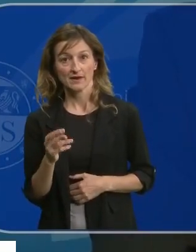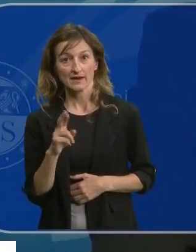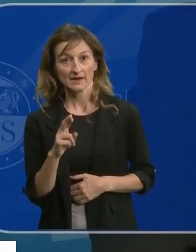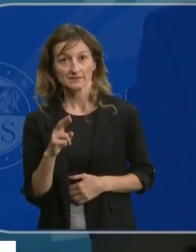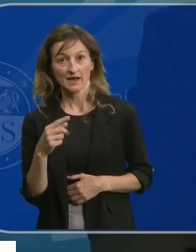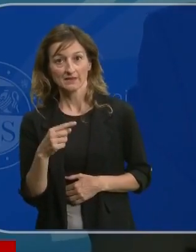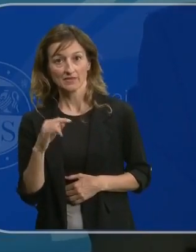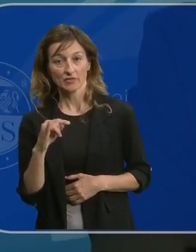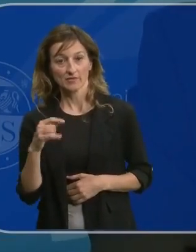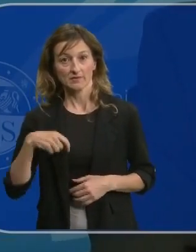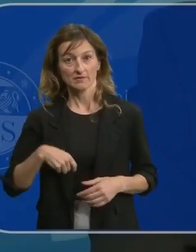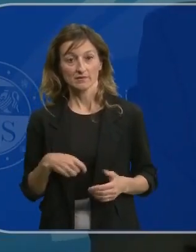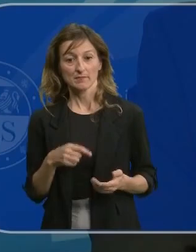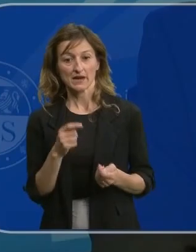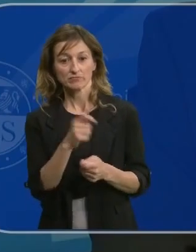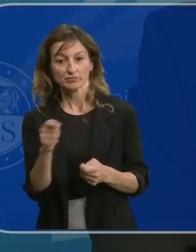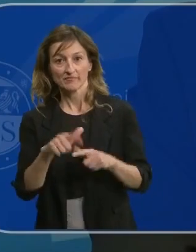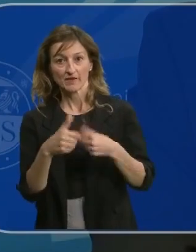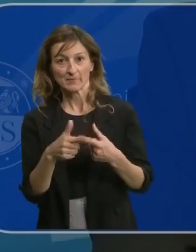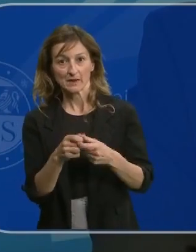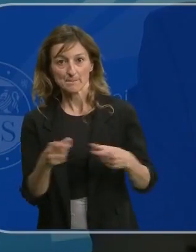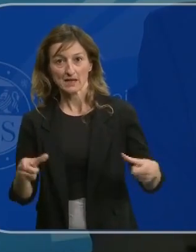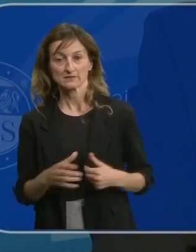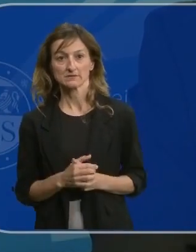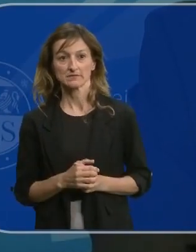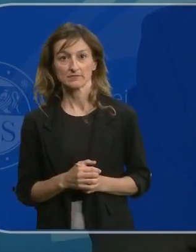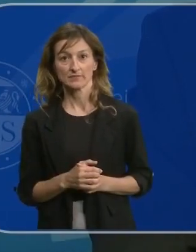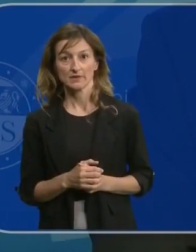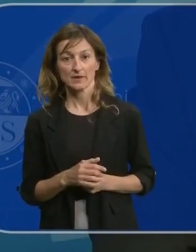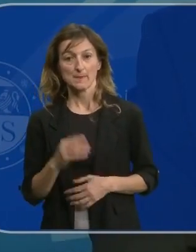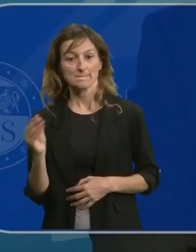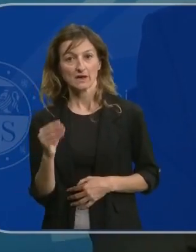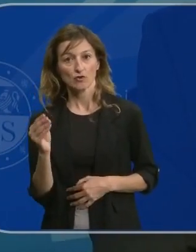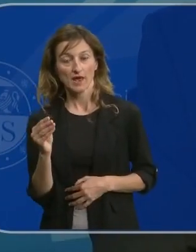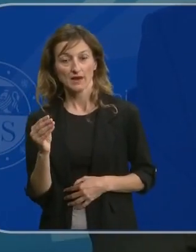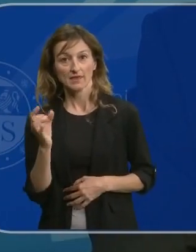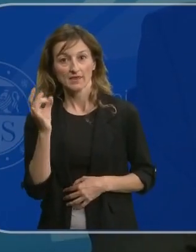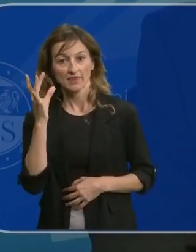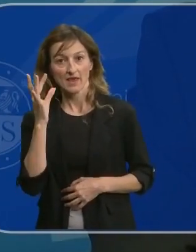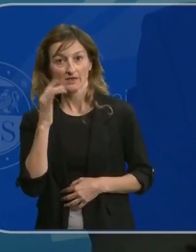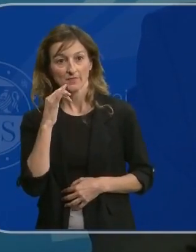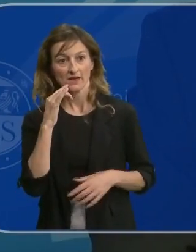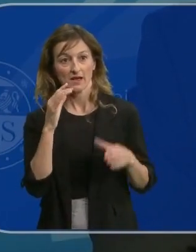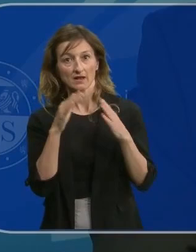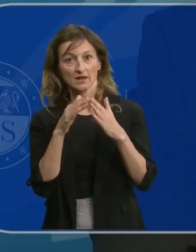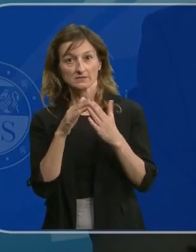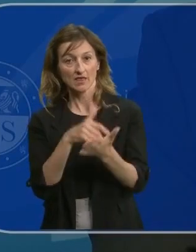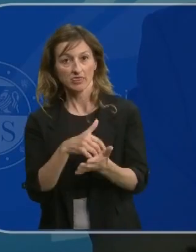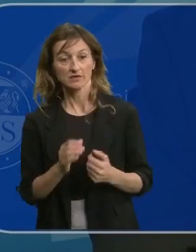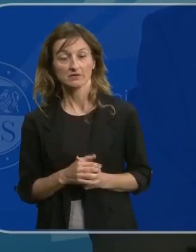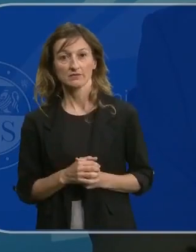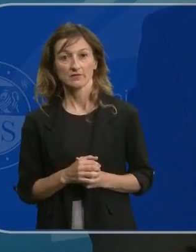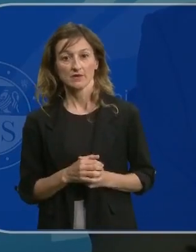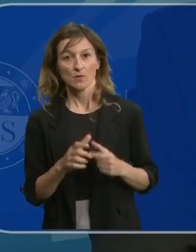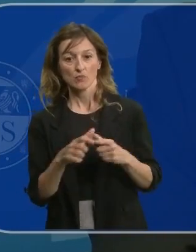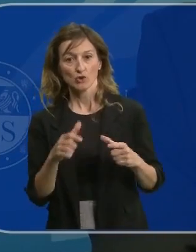ciudadanía para que al final llegue a más a más familias en situación de vulnerabilidad también mejorar las ayudas orientadas a los hogares vulnerables por ejemplo